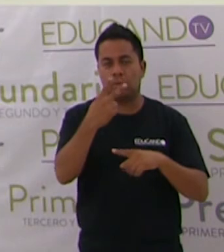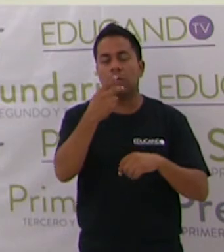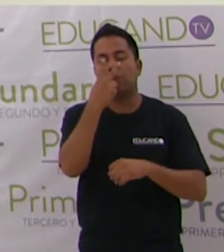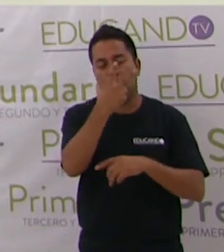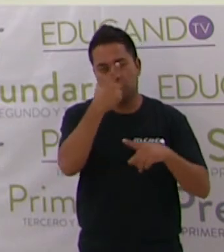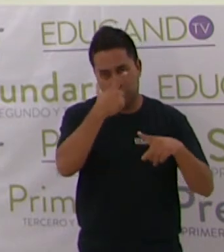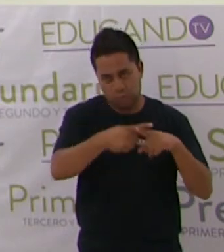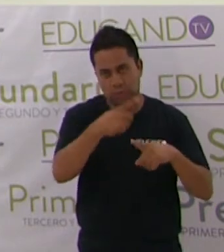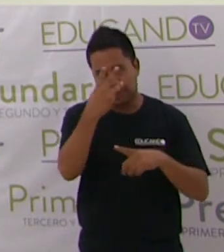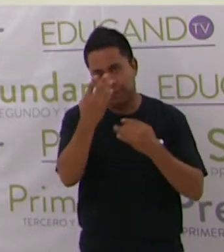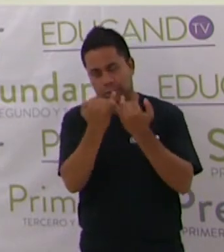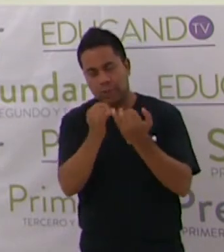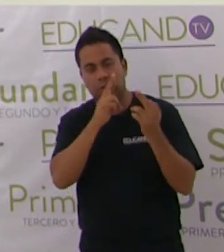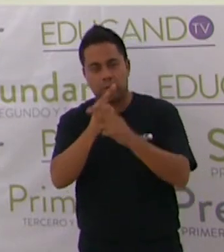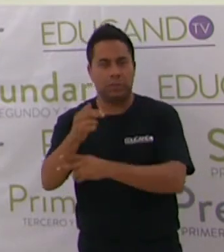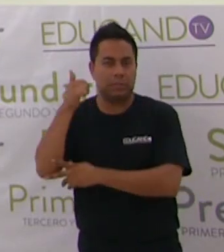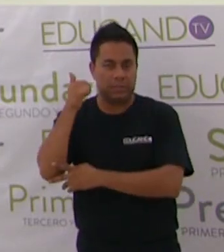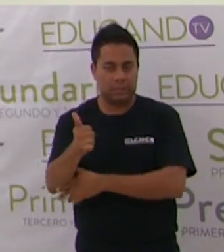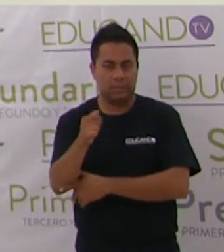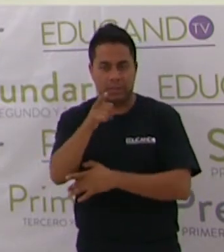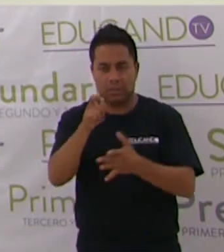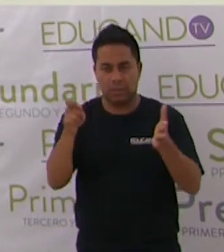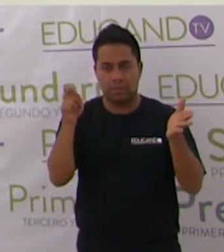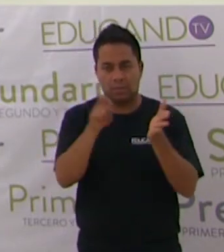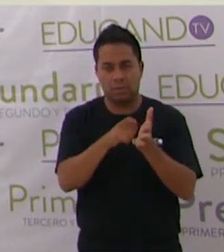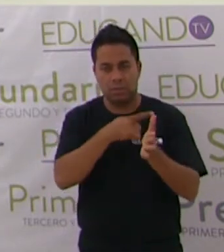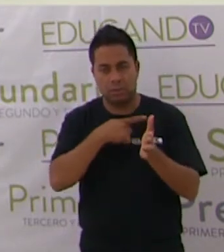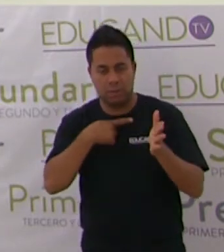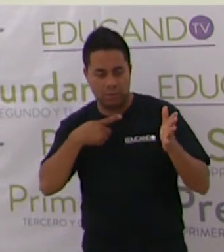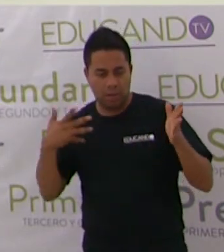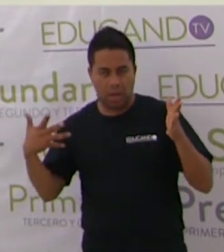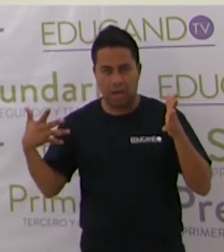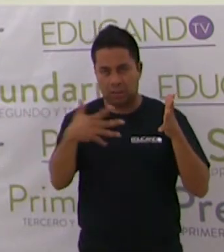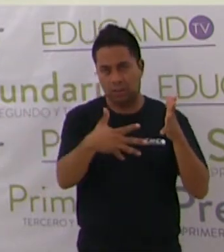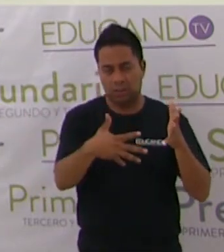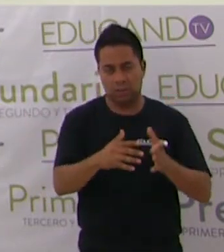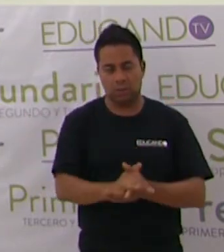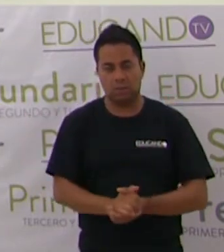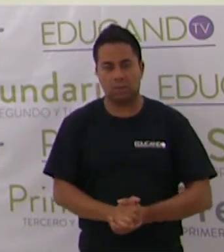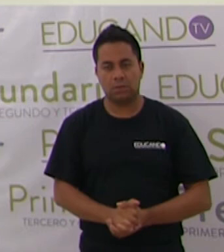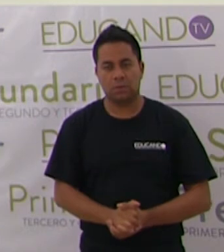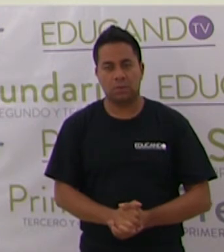6. Bueno, el punto tendría que estar aquí.